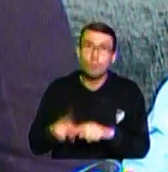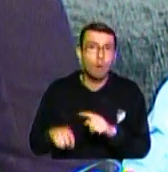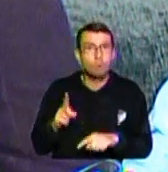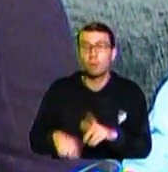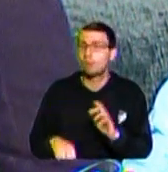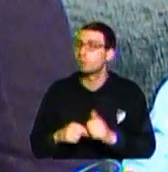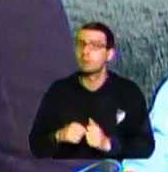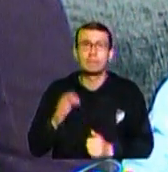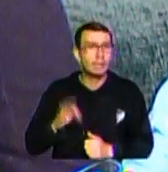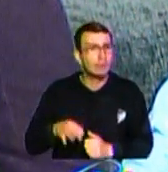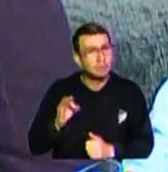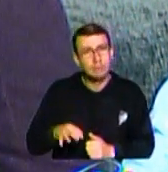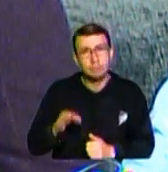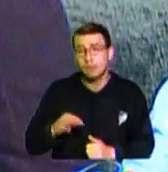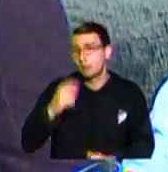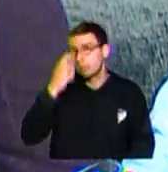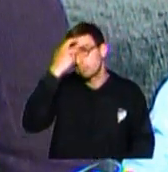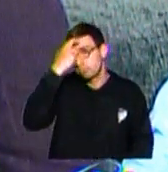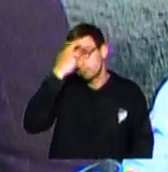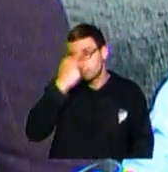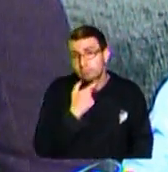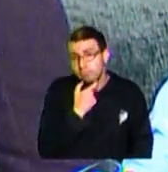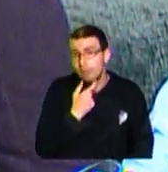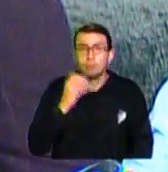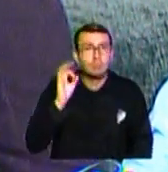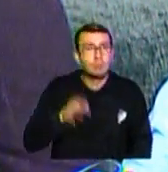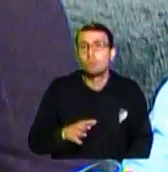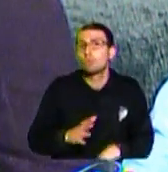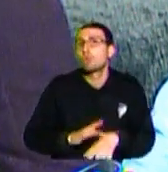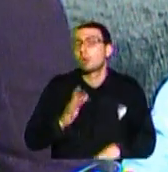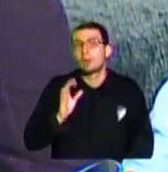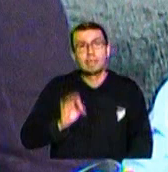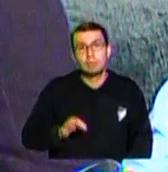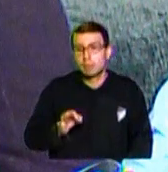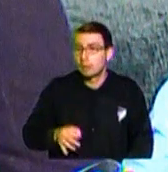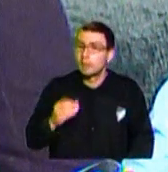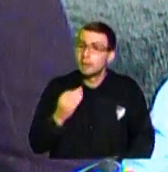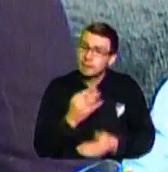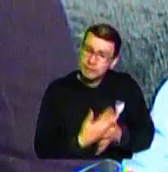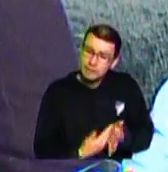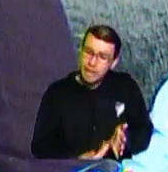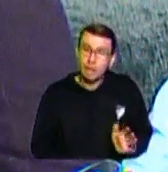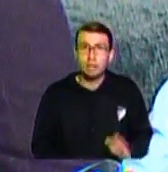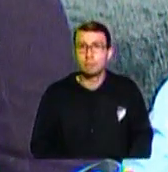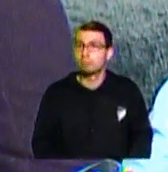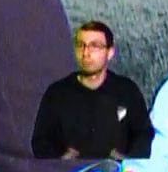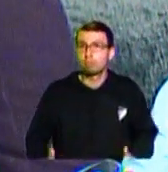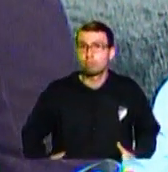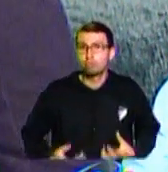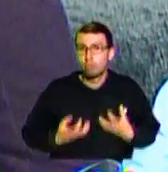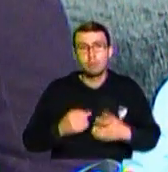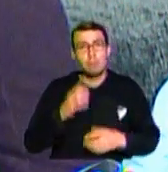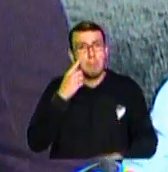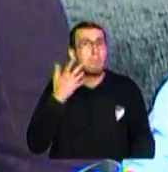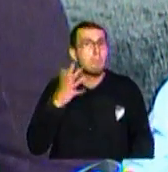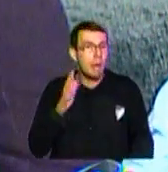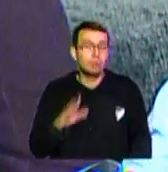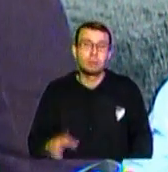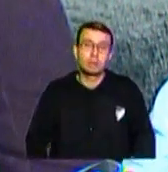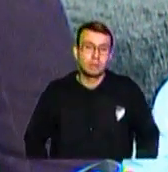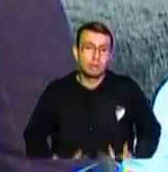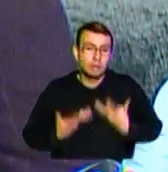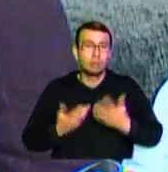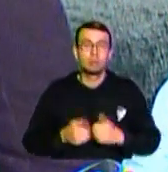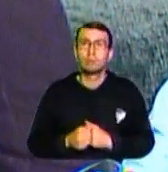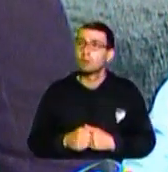tanto que he estado utilizando. Entonces tengo pues como una infección. Entonces, y ellos solamente me